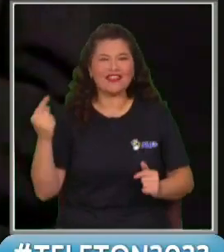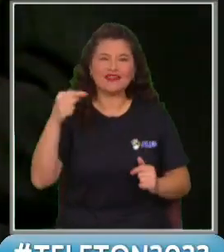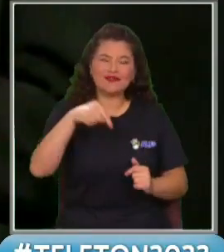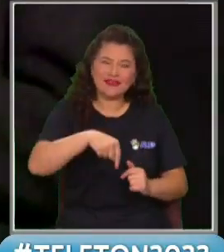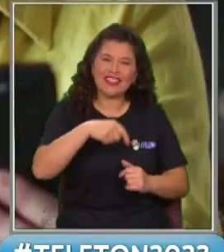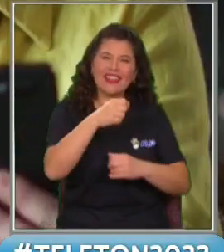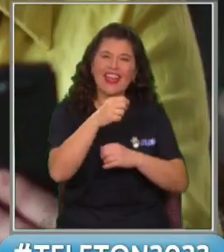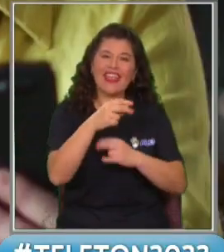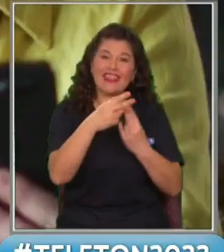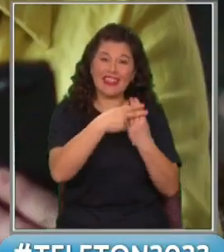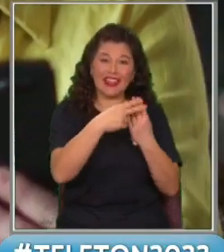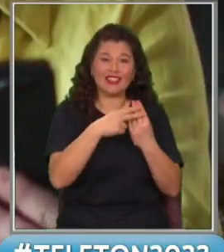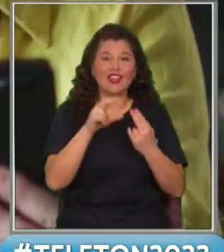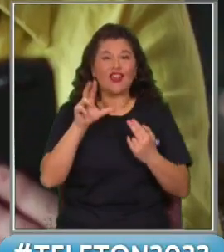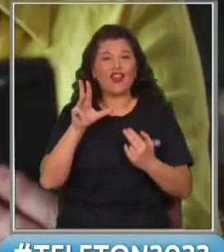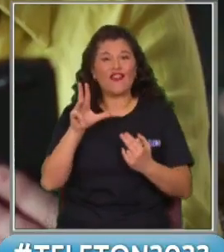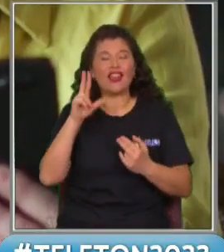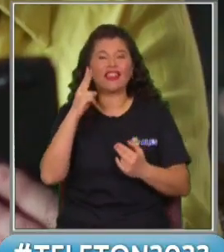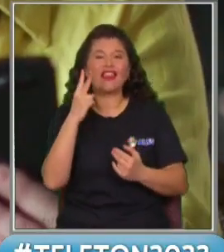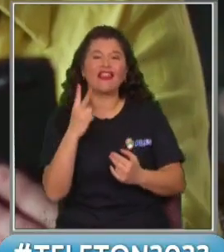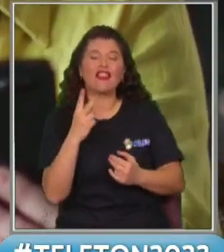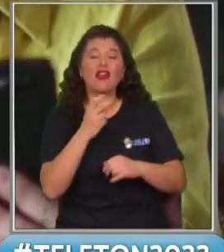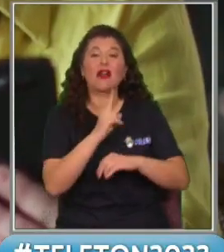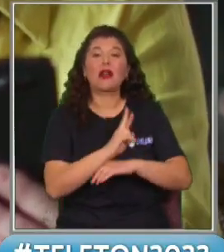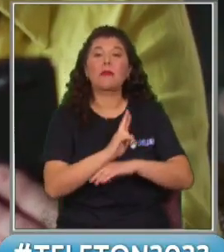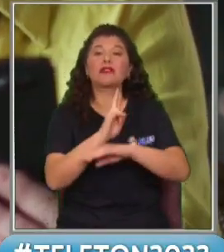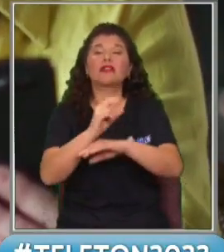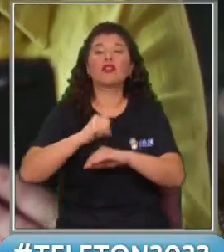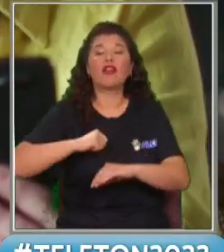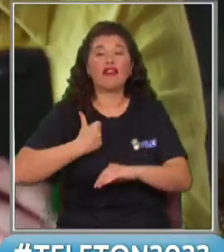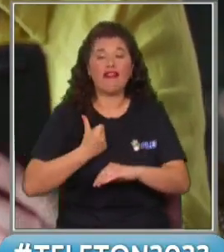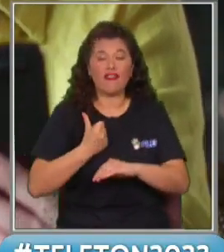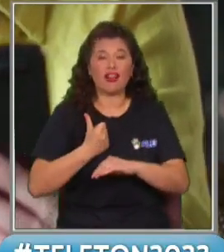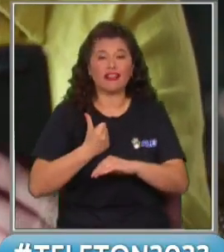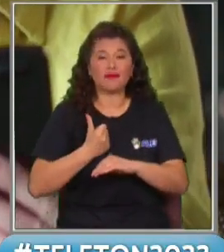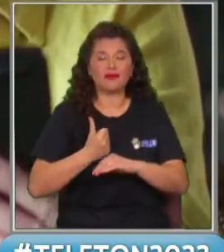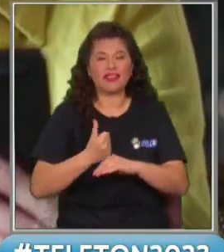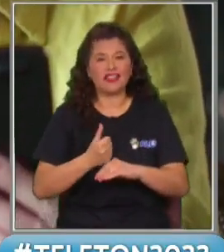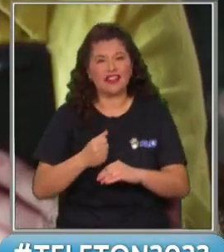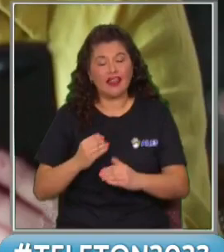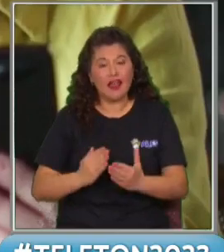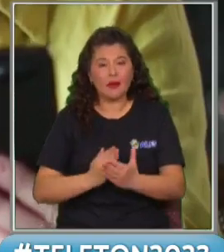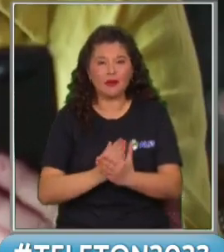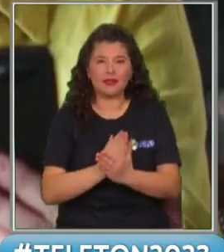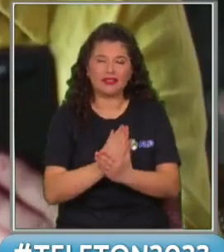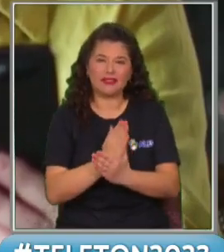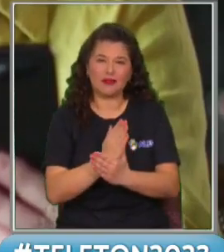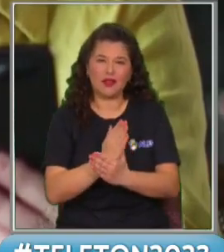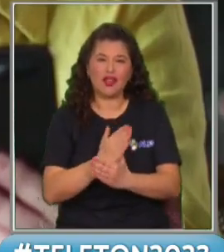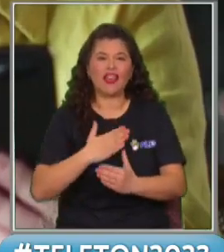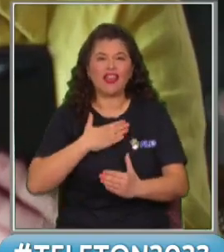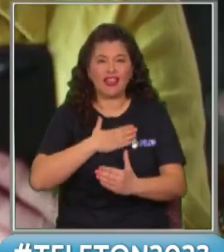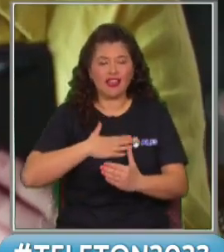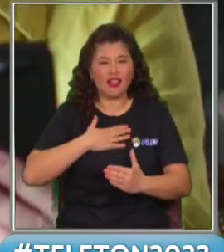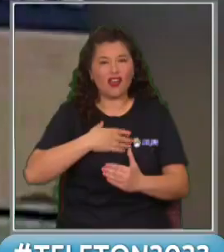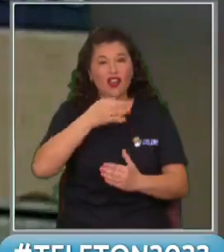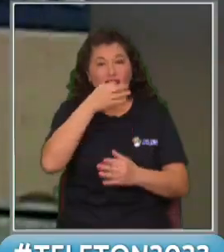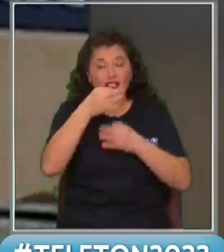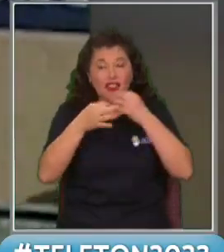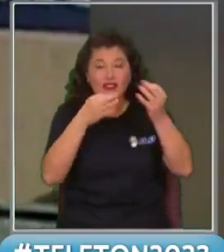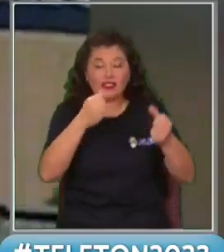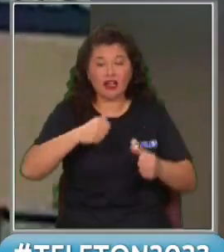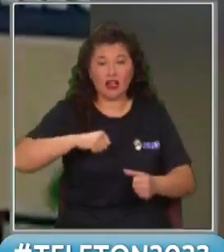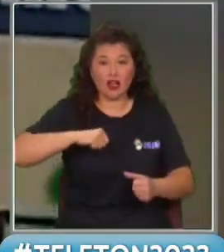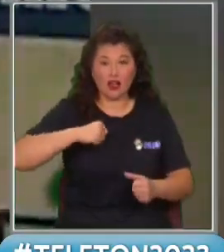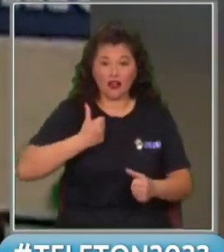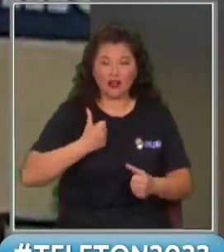Teletón 92, representando un poco a los jóvenes. Y es por eso que al principio, don Raúl, quiero dirigirme hacia ellos. Se